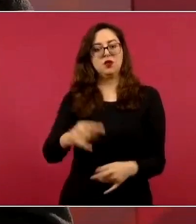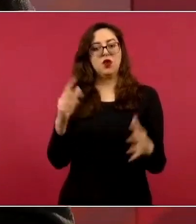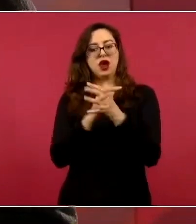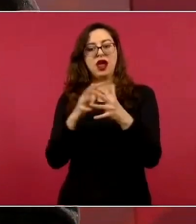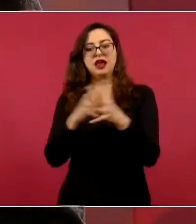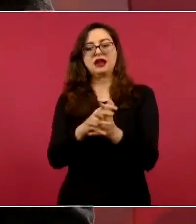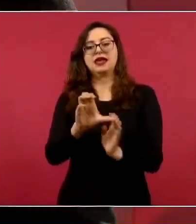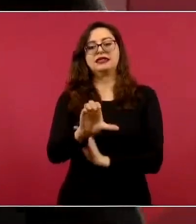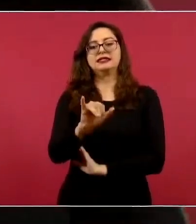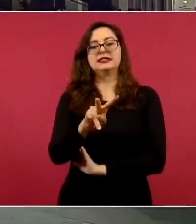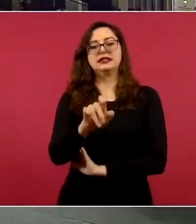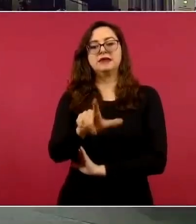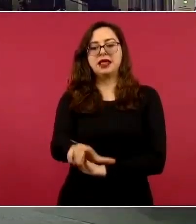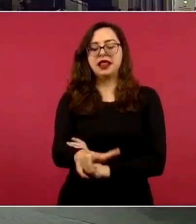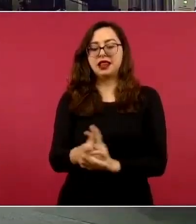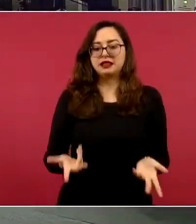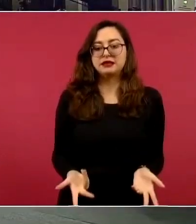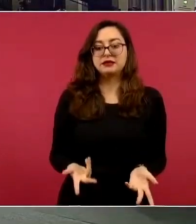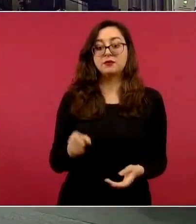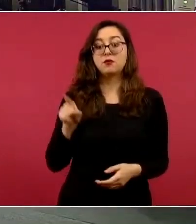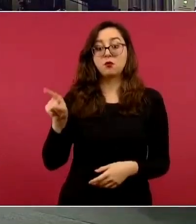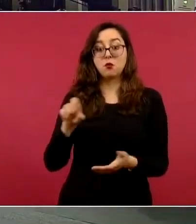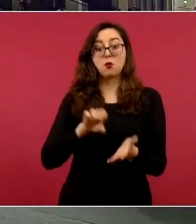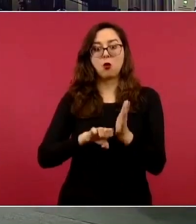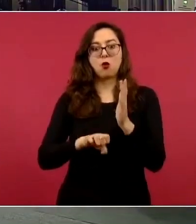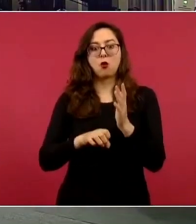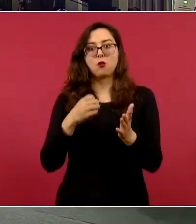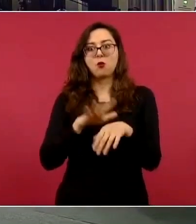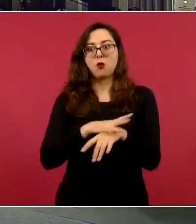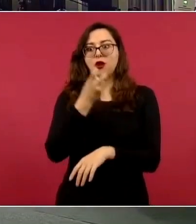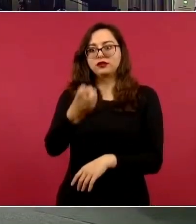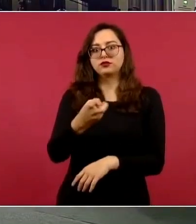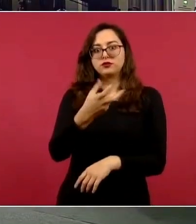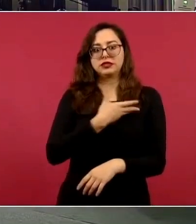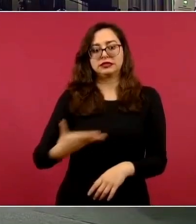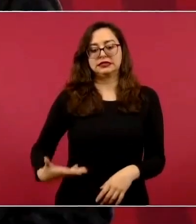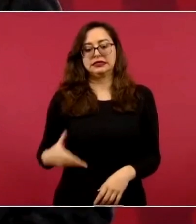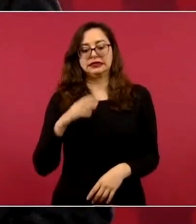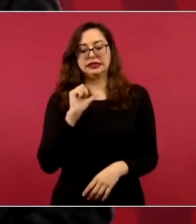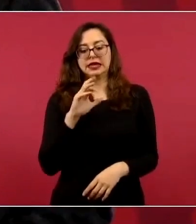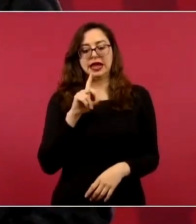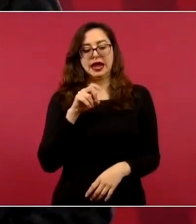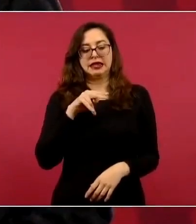Eso yo creo que el general Cárdenas lo tomó en cuenta.